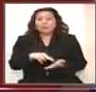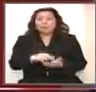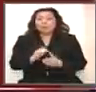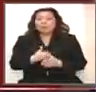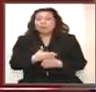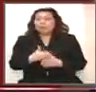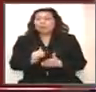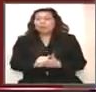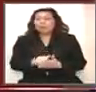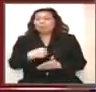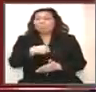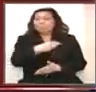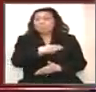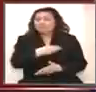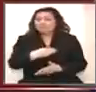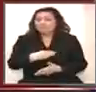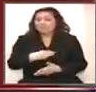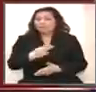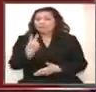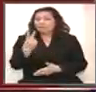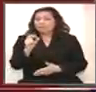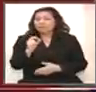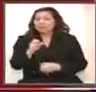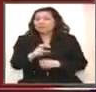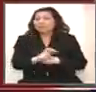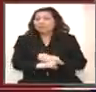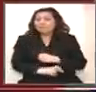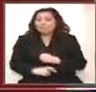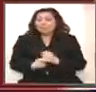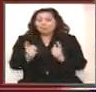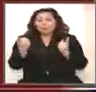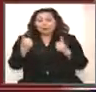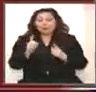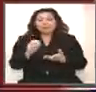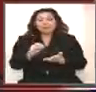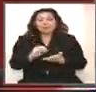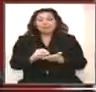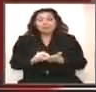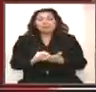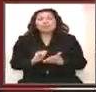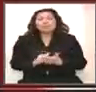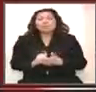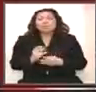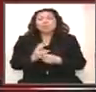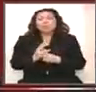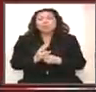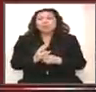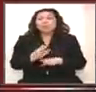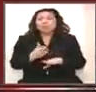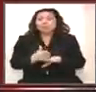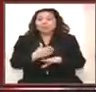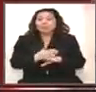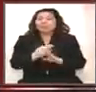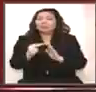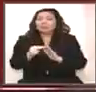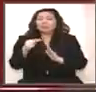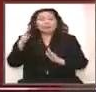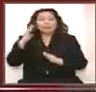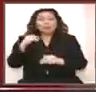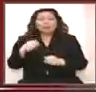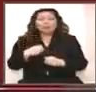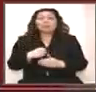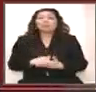la participación de ministros de 20 países, que han acordado que, además de las acciones de seguridad que se desarrollan a nivel